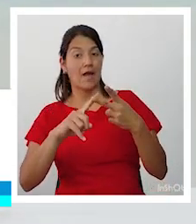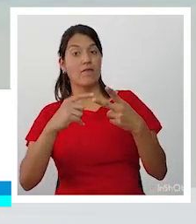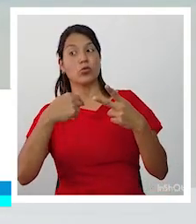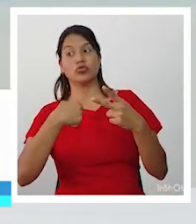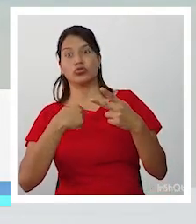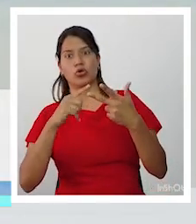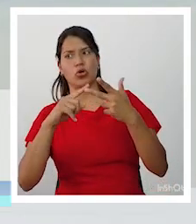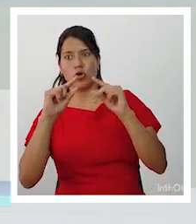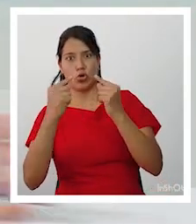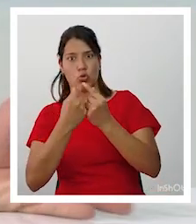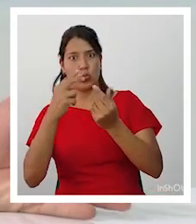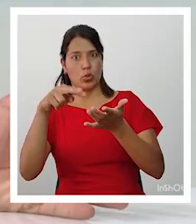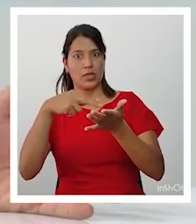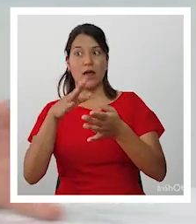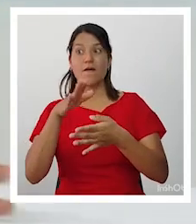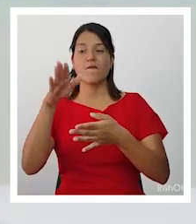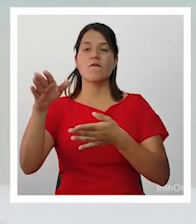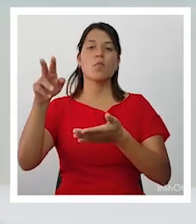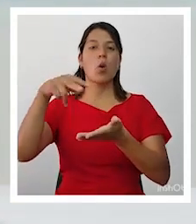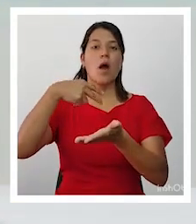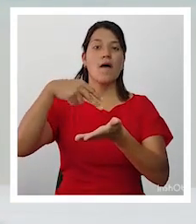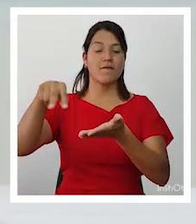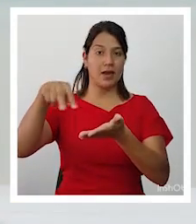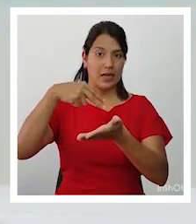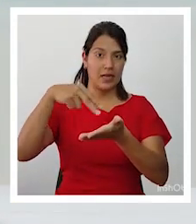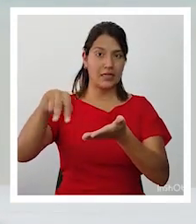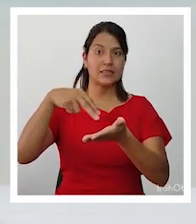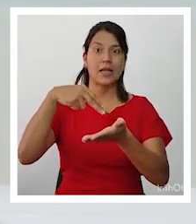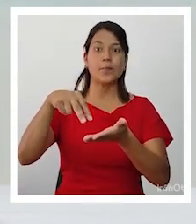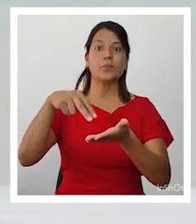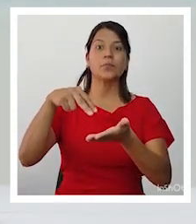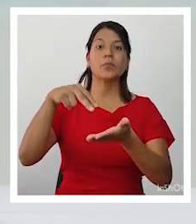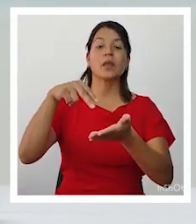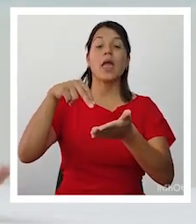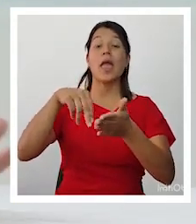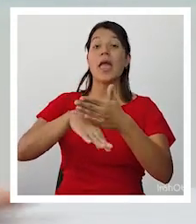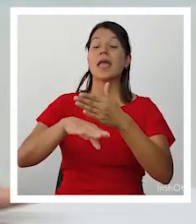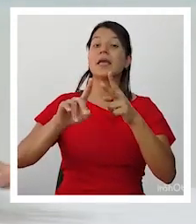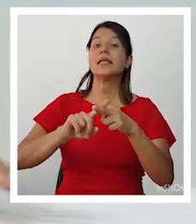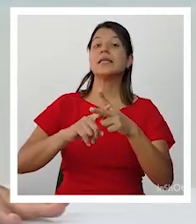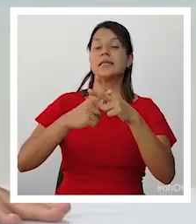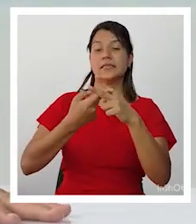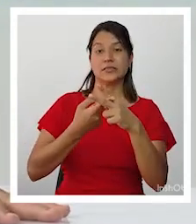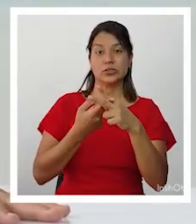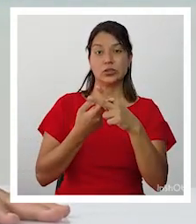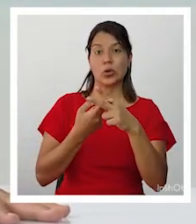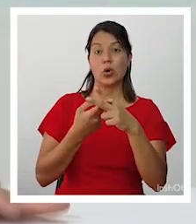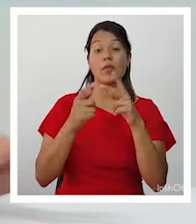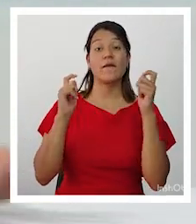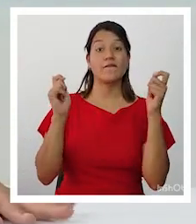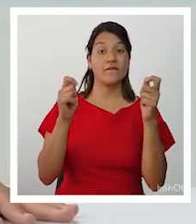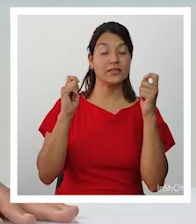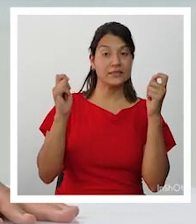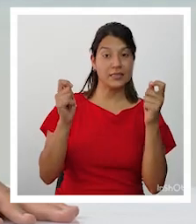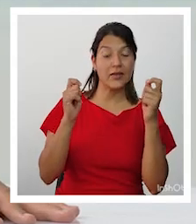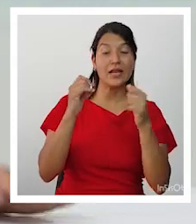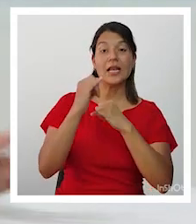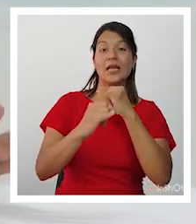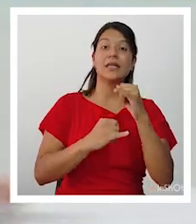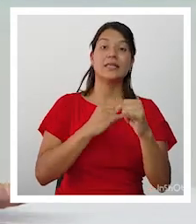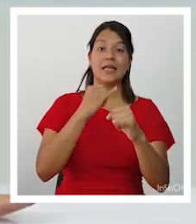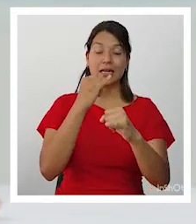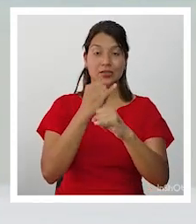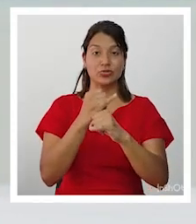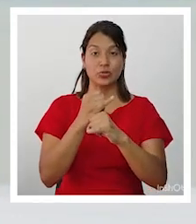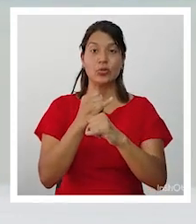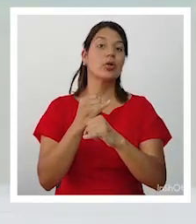danza fuimos a bailar en lo que fue la apertura del Festival Internacional